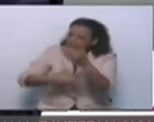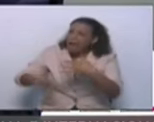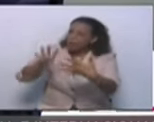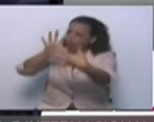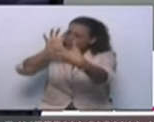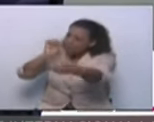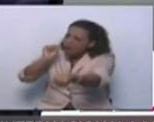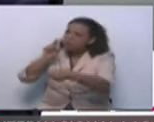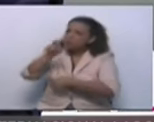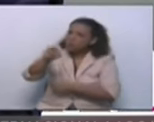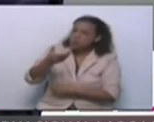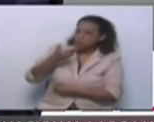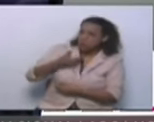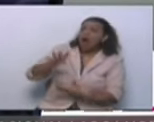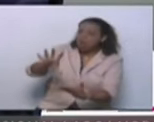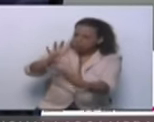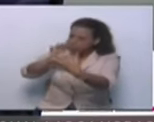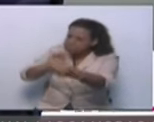entendimiento